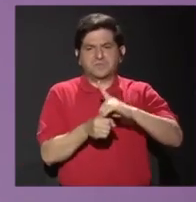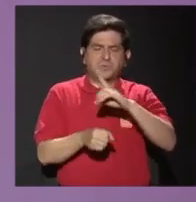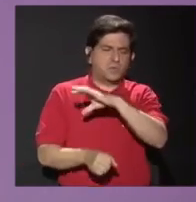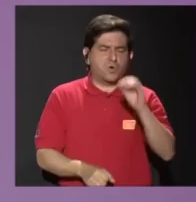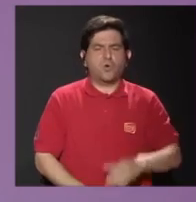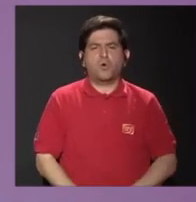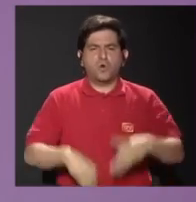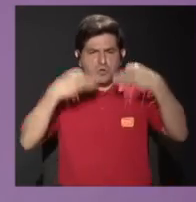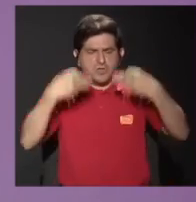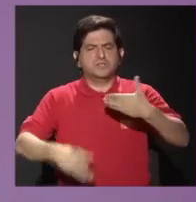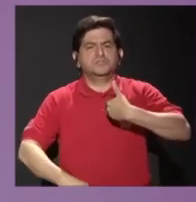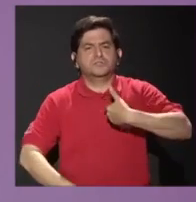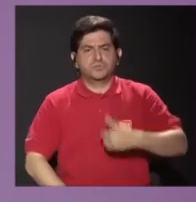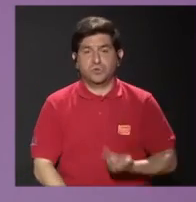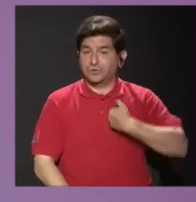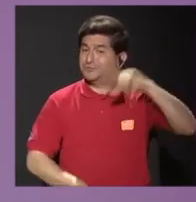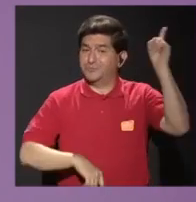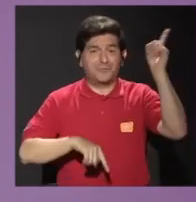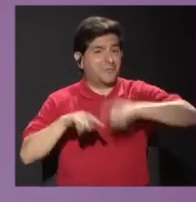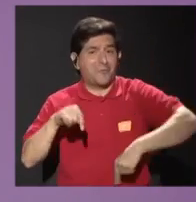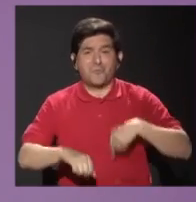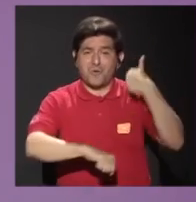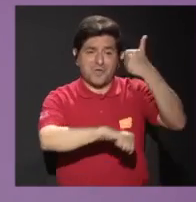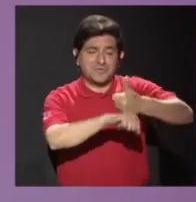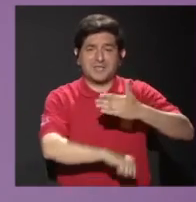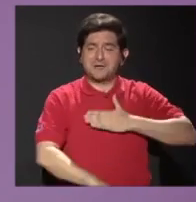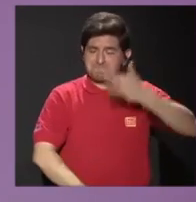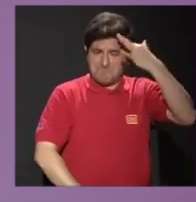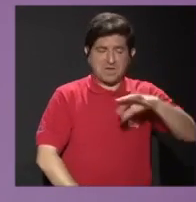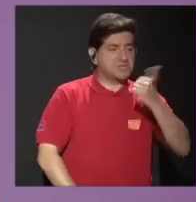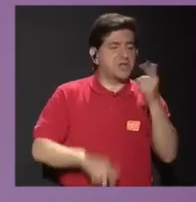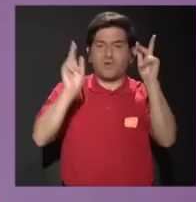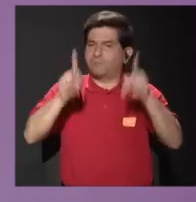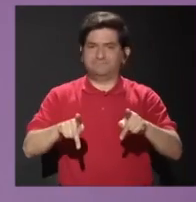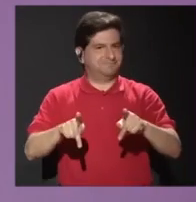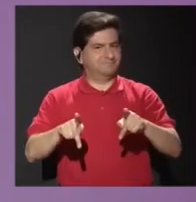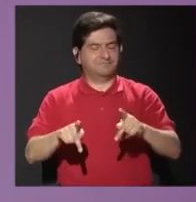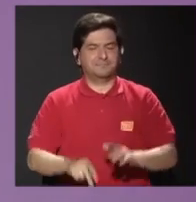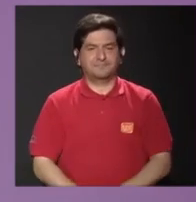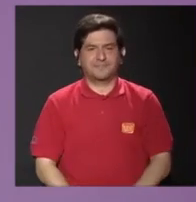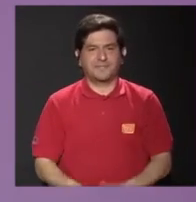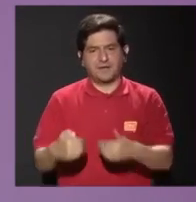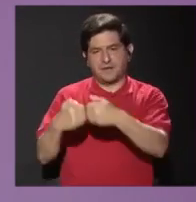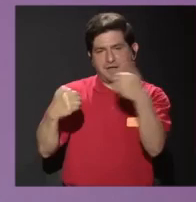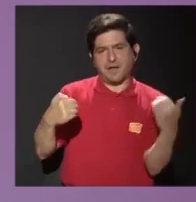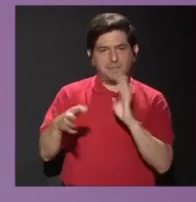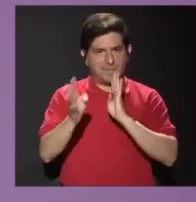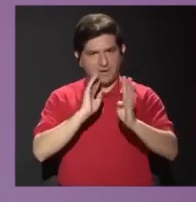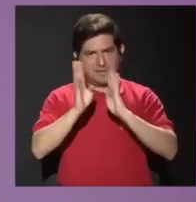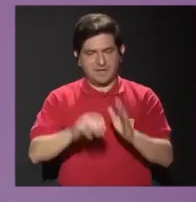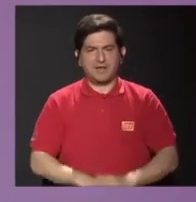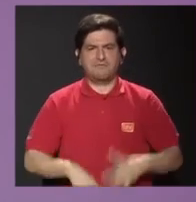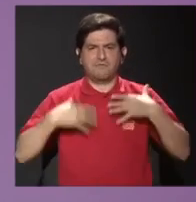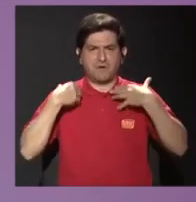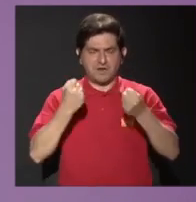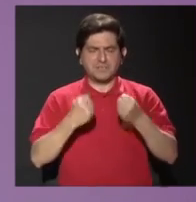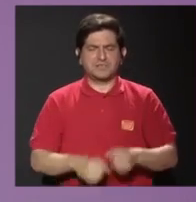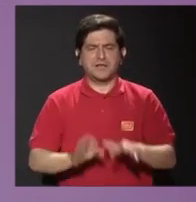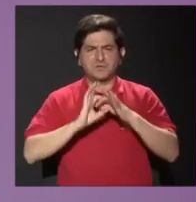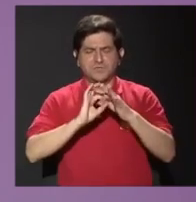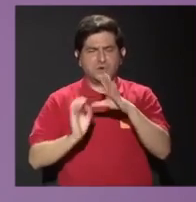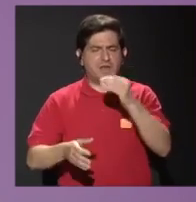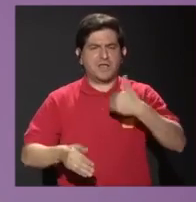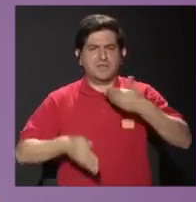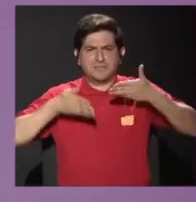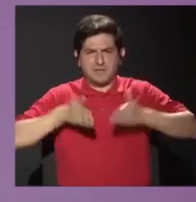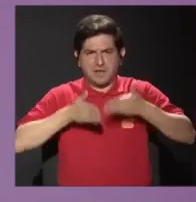quienes tomamos decisiones yo no puedo imponerle lo que yo creo a los demás lo otro es cuando hablamos sobre salud sexual y reproductiva